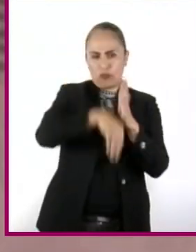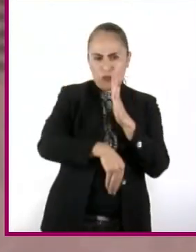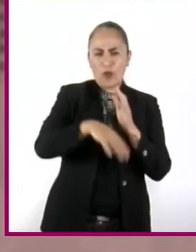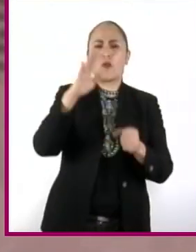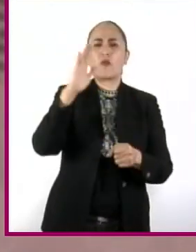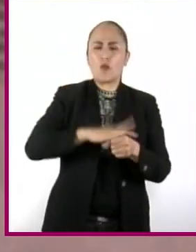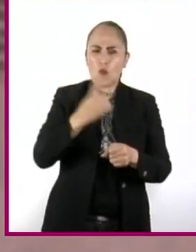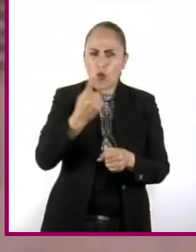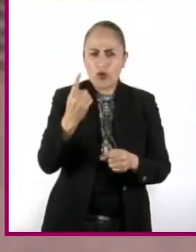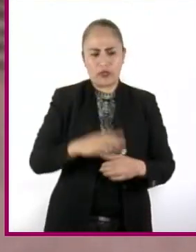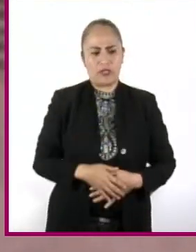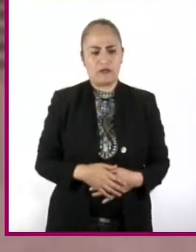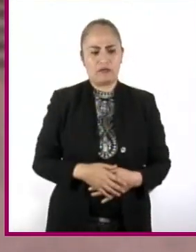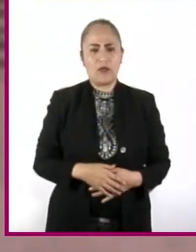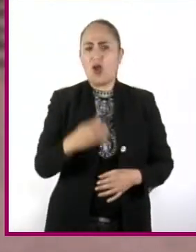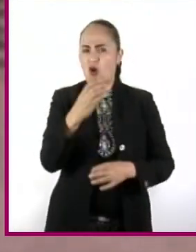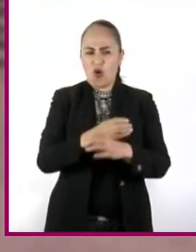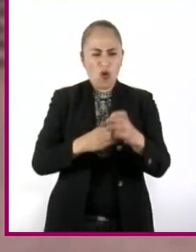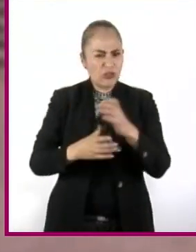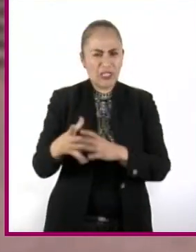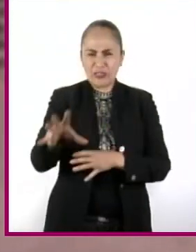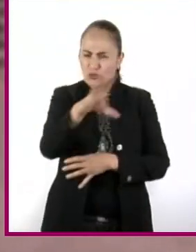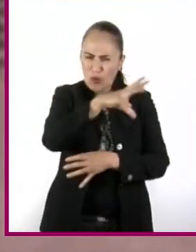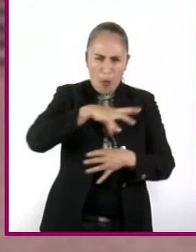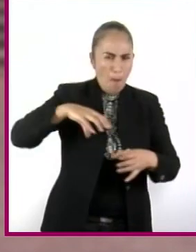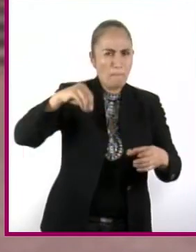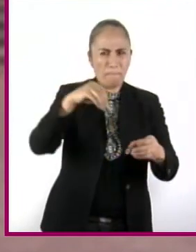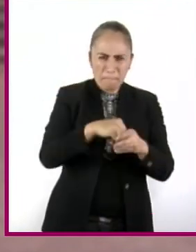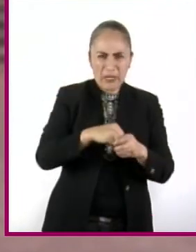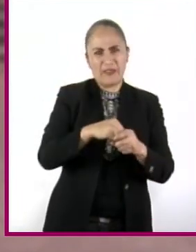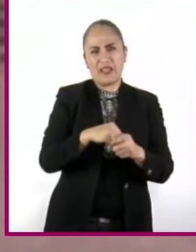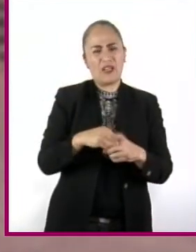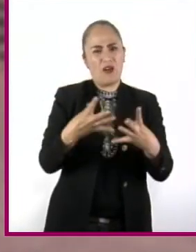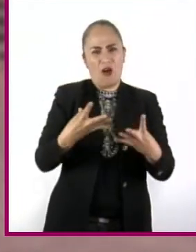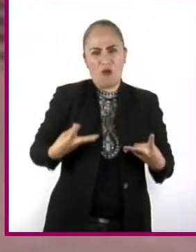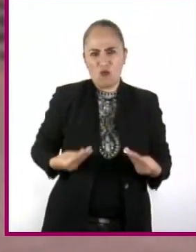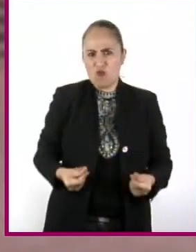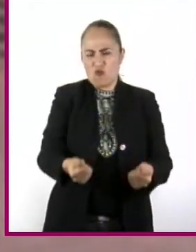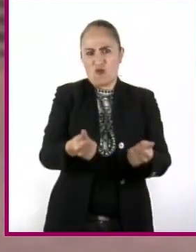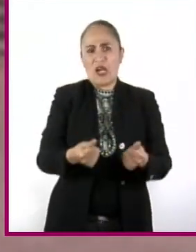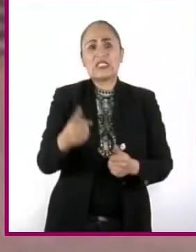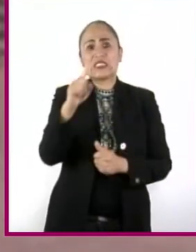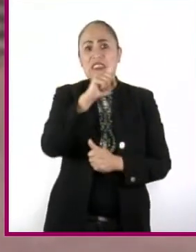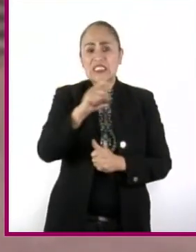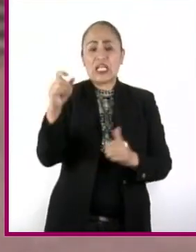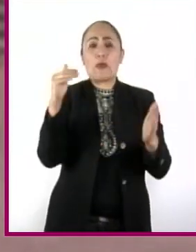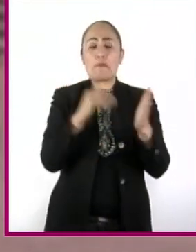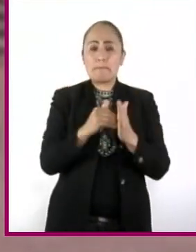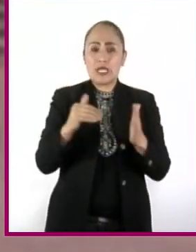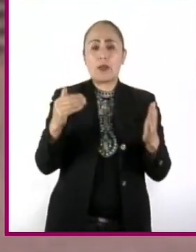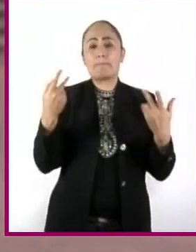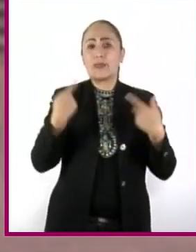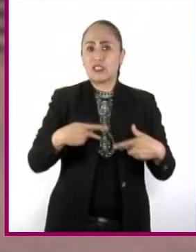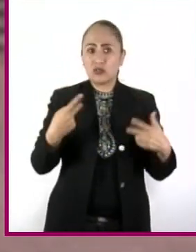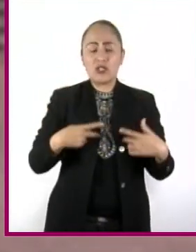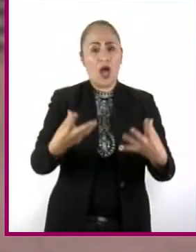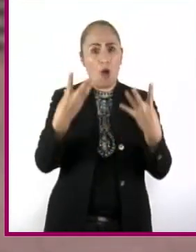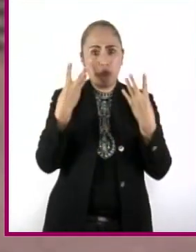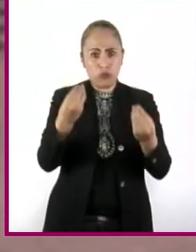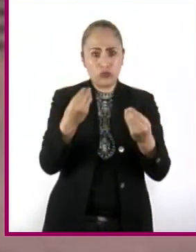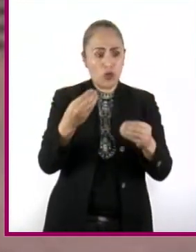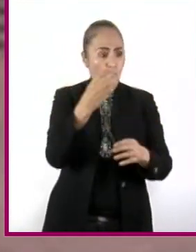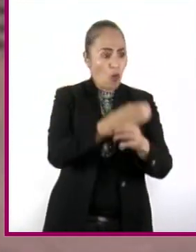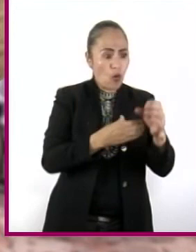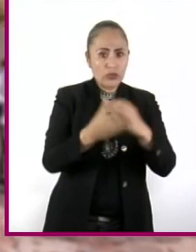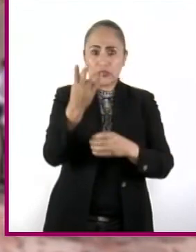habitantes se acabaron los recursos. Es que 100,000 habitantes eran un montón. Y no importa qué tantos recursos naturales estén